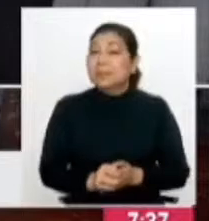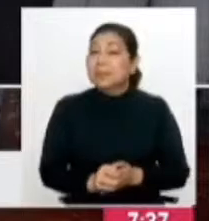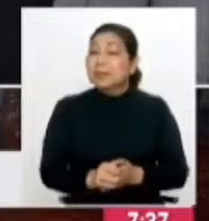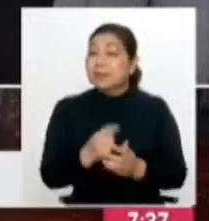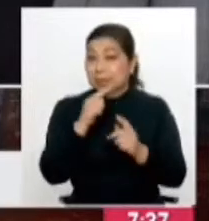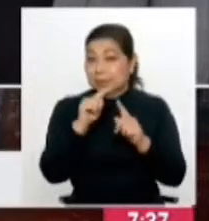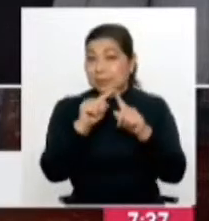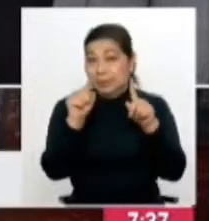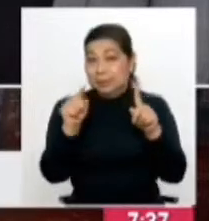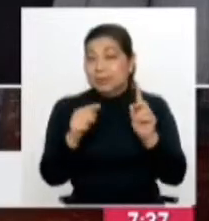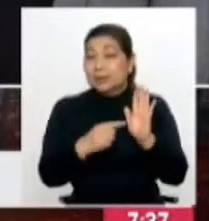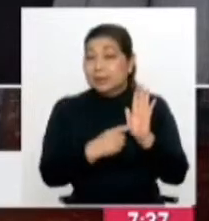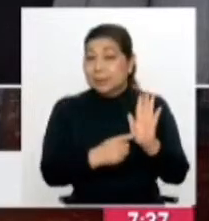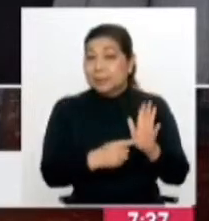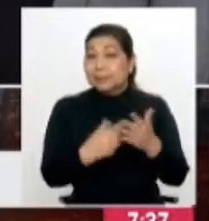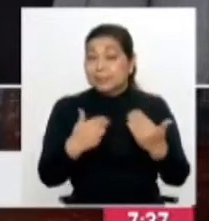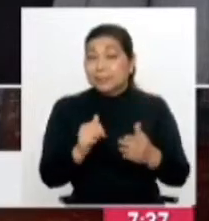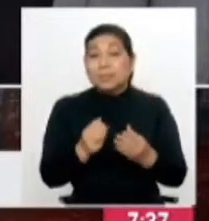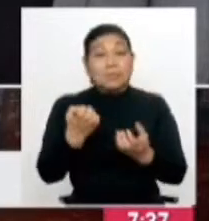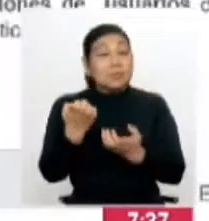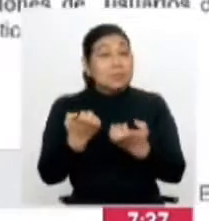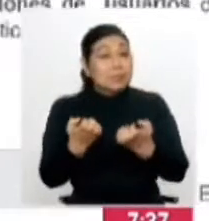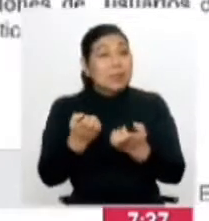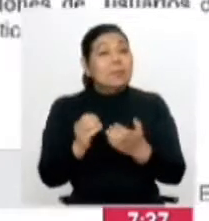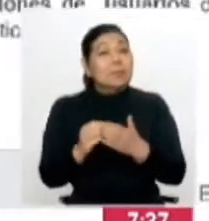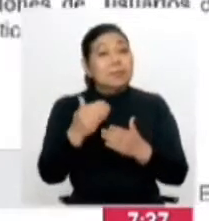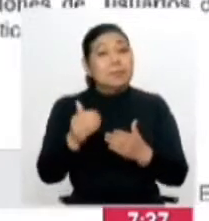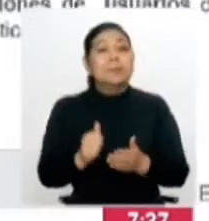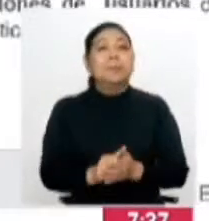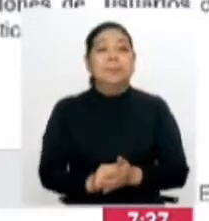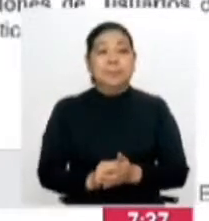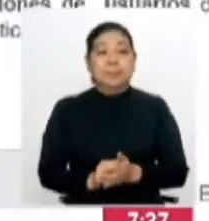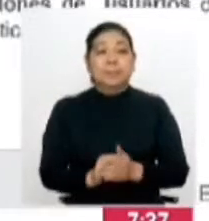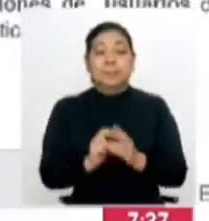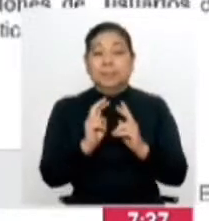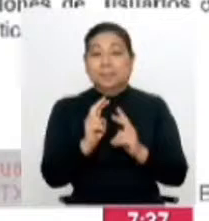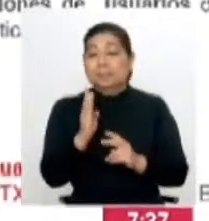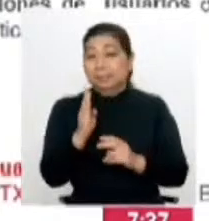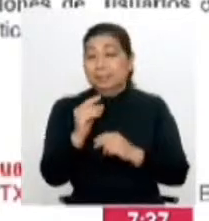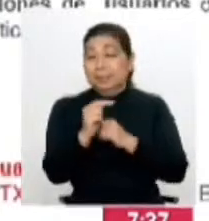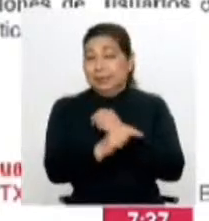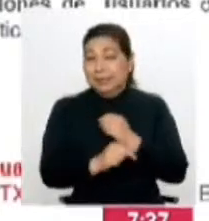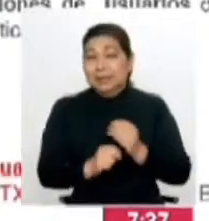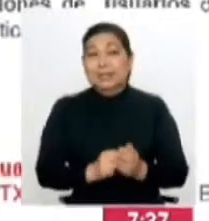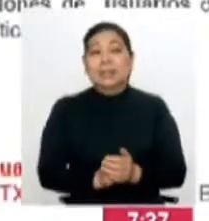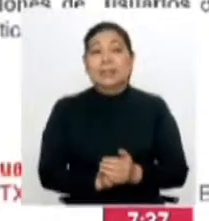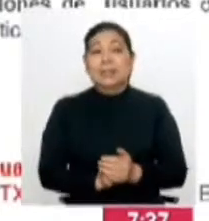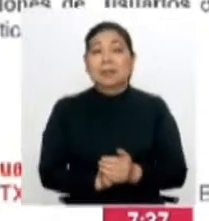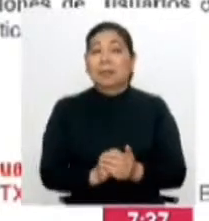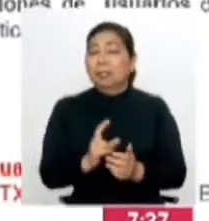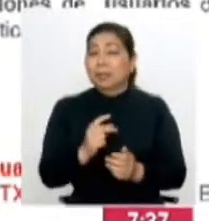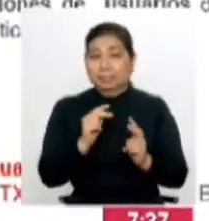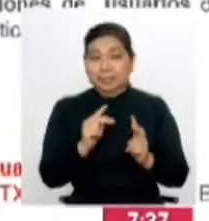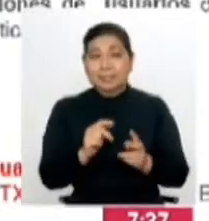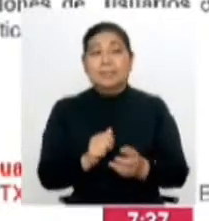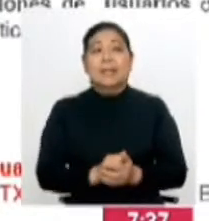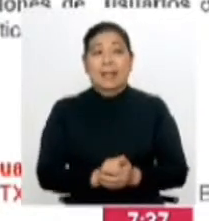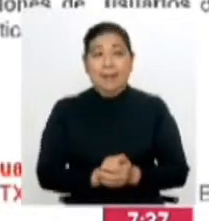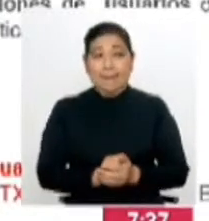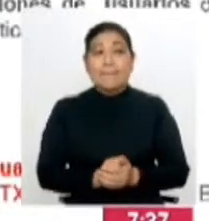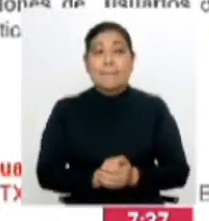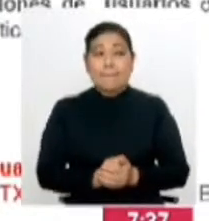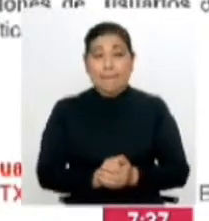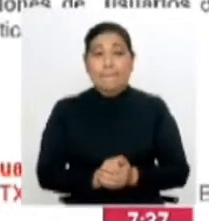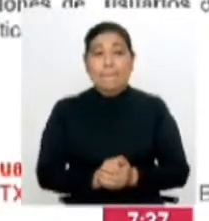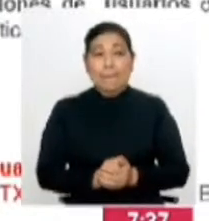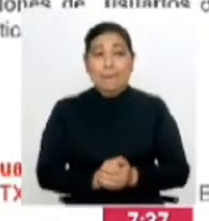el cuadro, vamos a revisar ya estas estadísticas para pasar a otro tema del Banco de la Nación. No sé si me lo pueden poner, por favor, en este